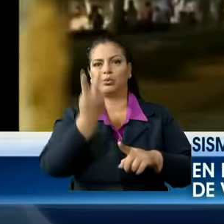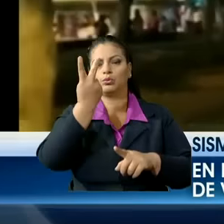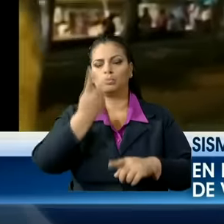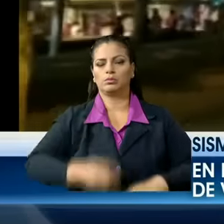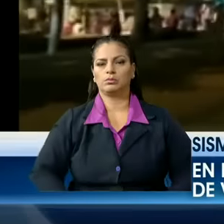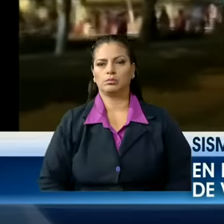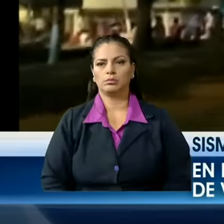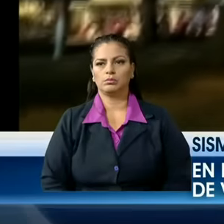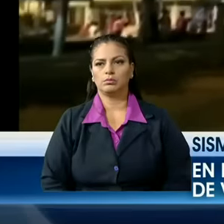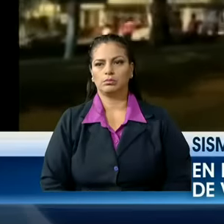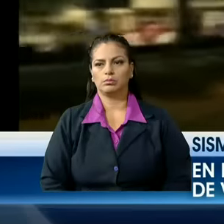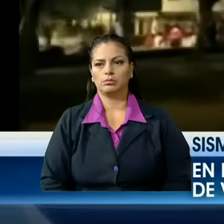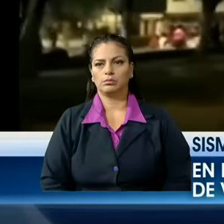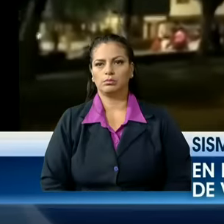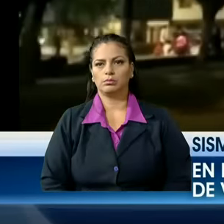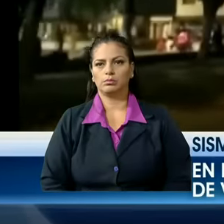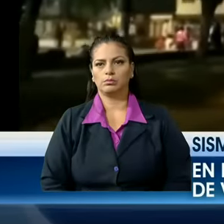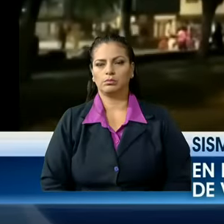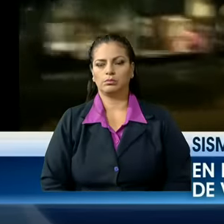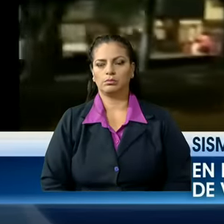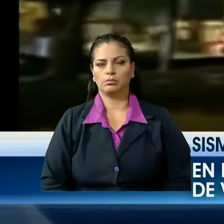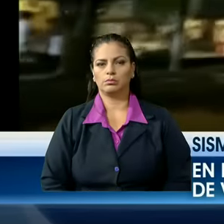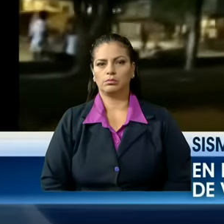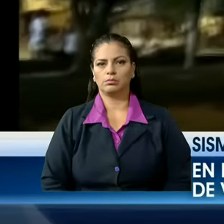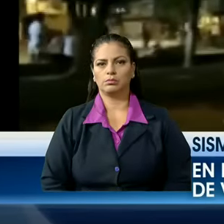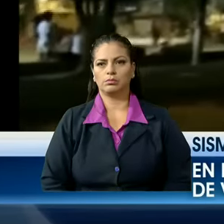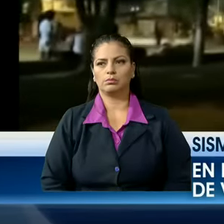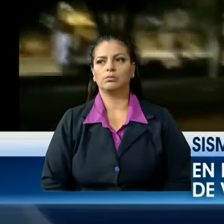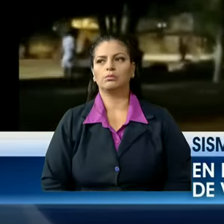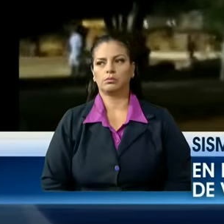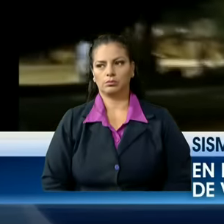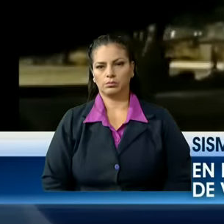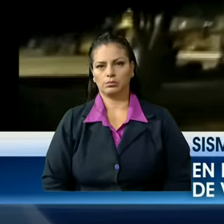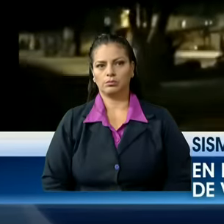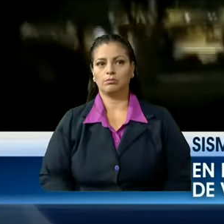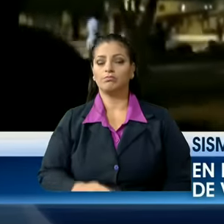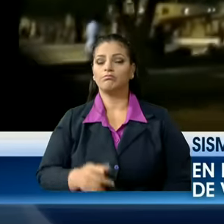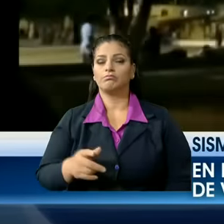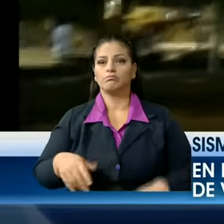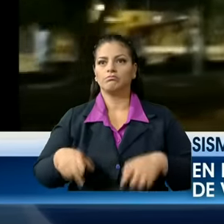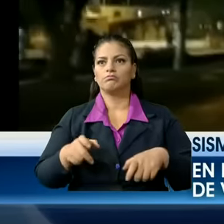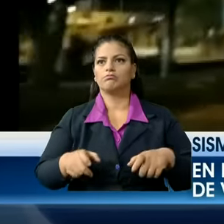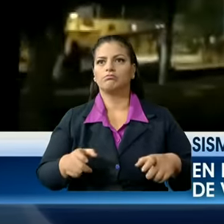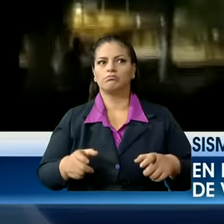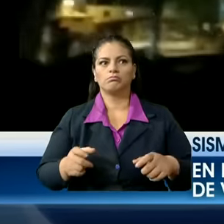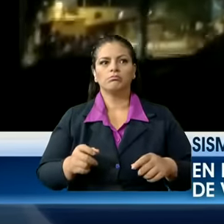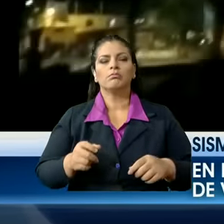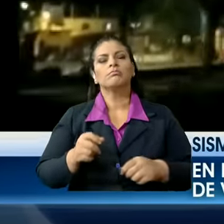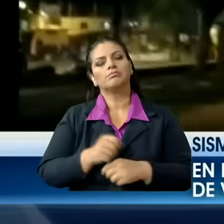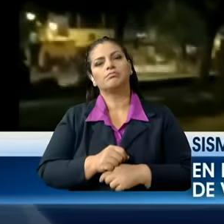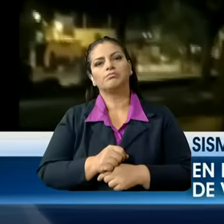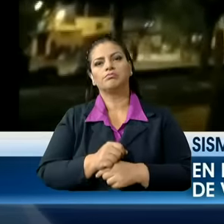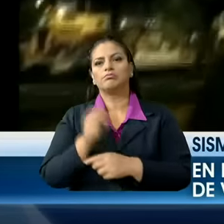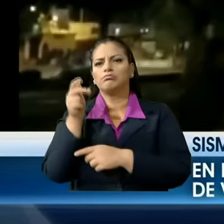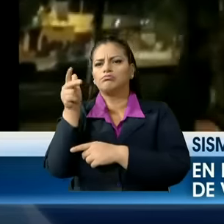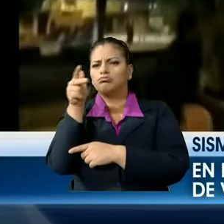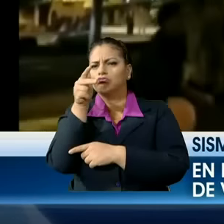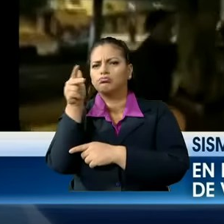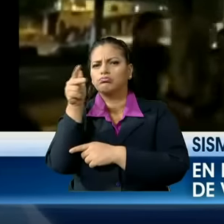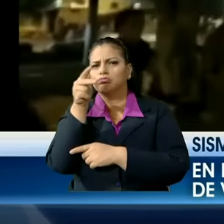horas y un minuto, ¿no? Así es. Y de 21 y 11 minutos. Efectivamente. Los aficionados lograron captar estas imágenes. Tú puedes ver sismo